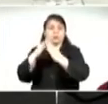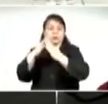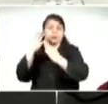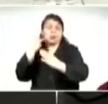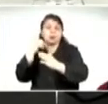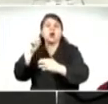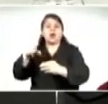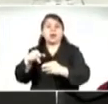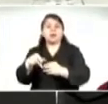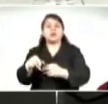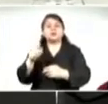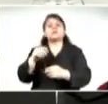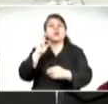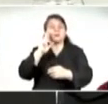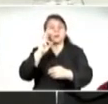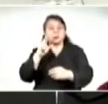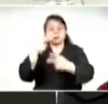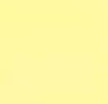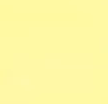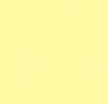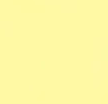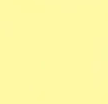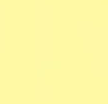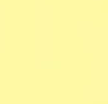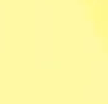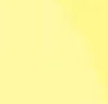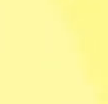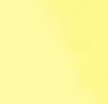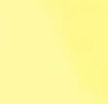se evaluará cuando los abuelitos puedan volver